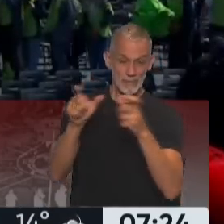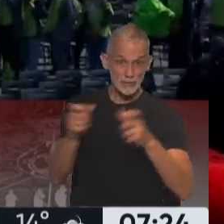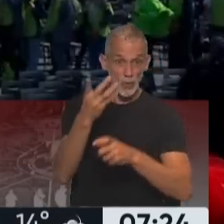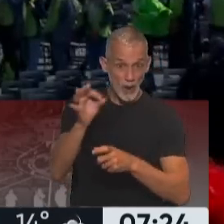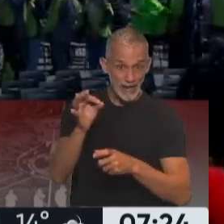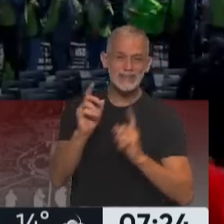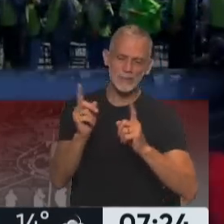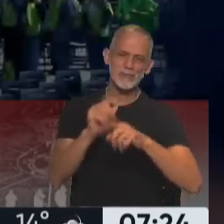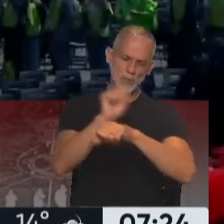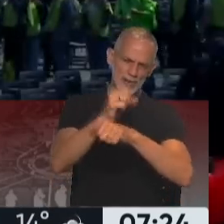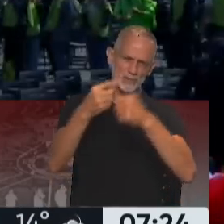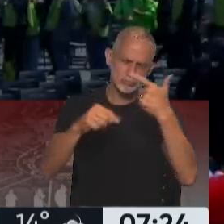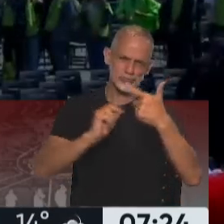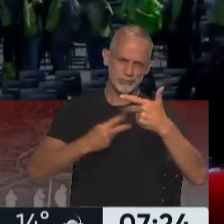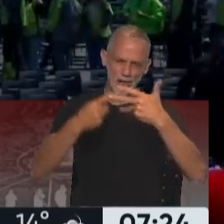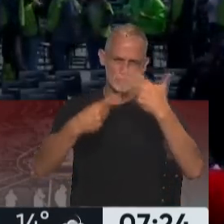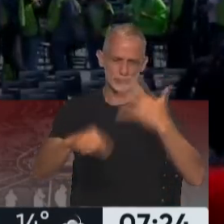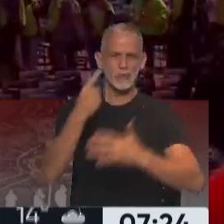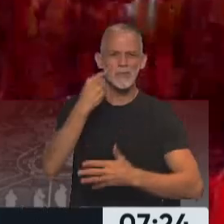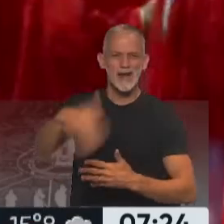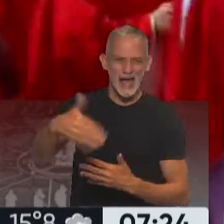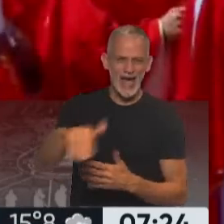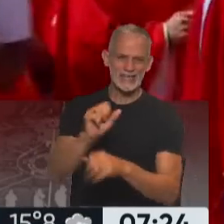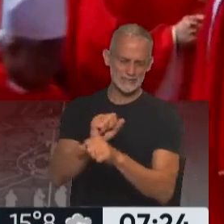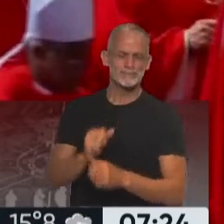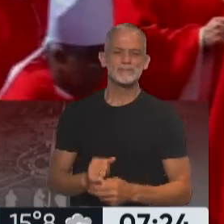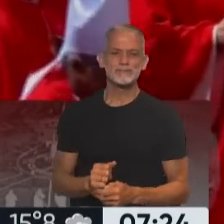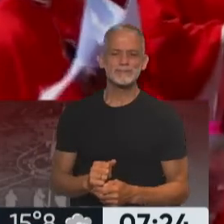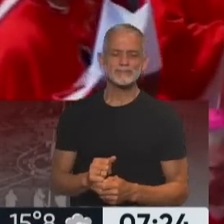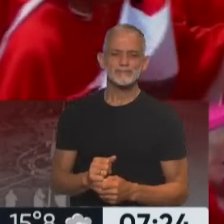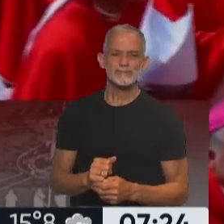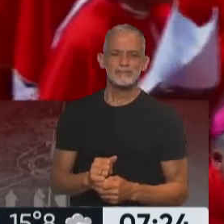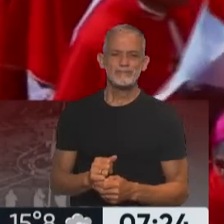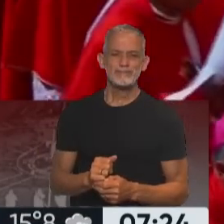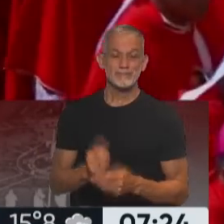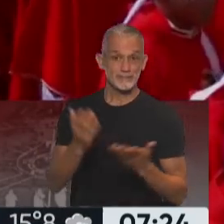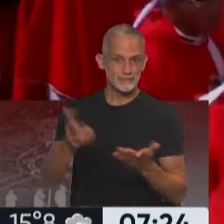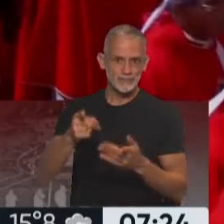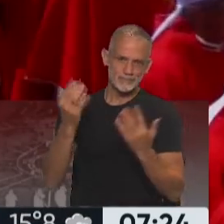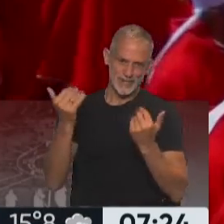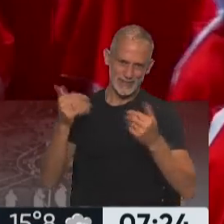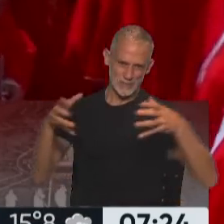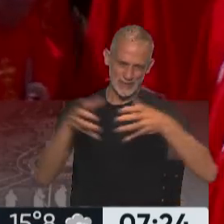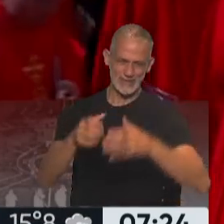las que hacía referencia recién tanto Tito como Guido y César en el marco de la despedida. Y si yo no me ubico mal,